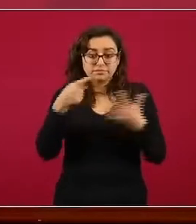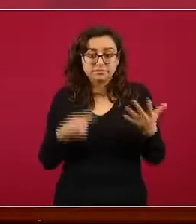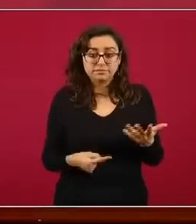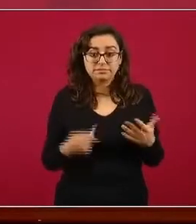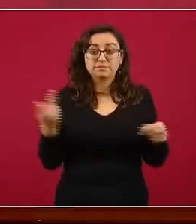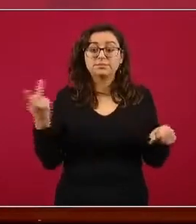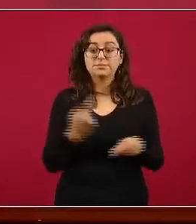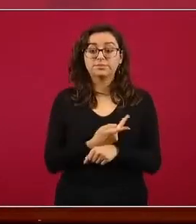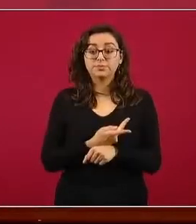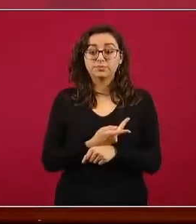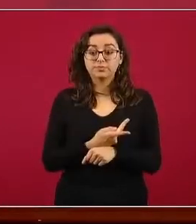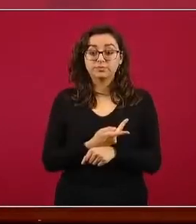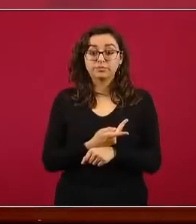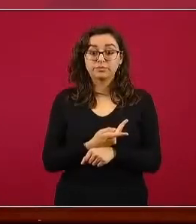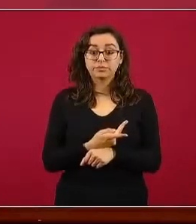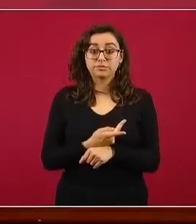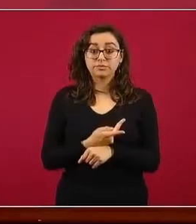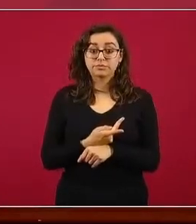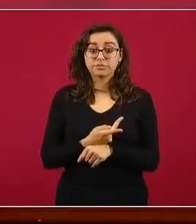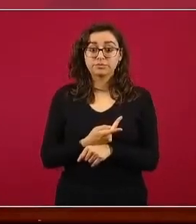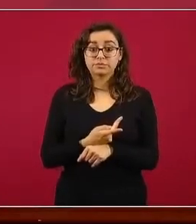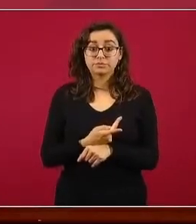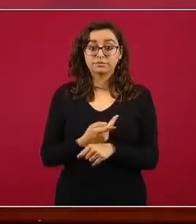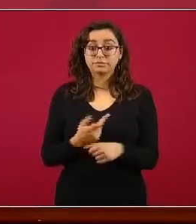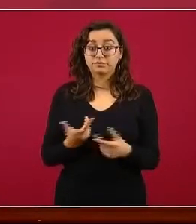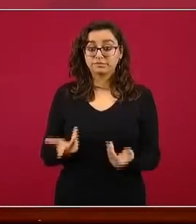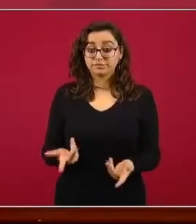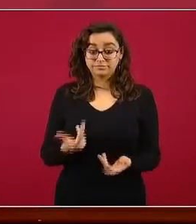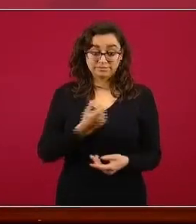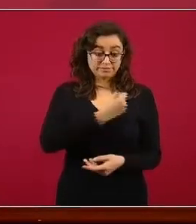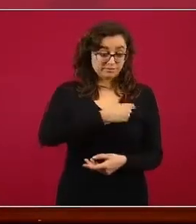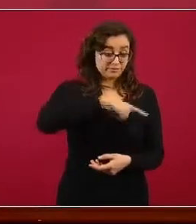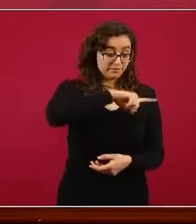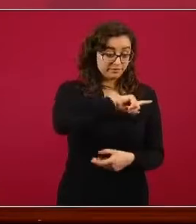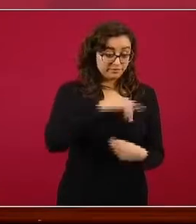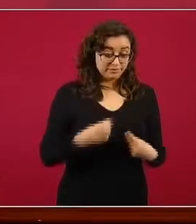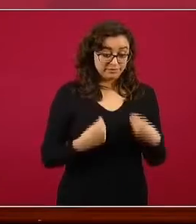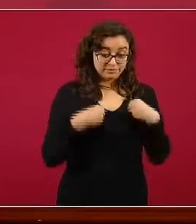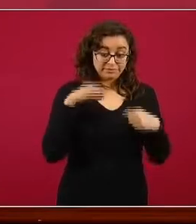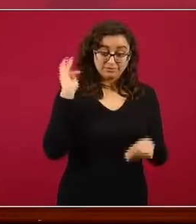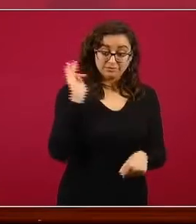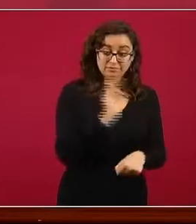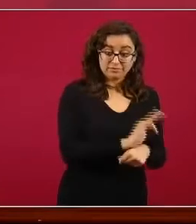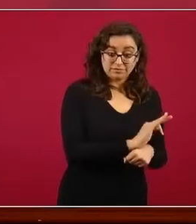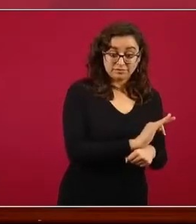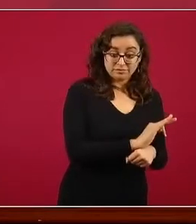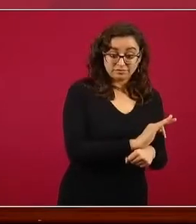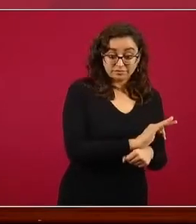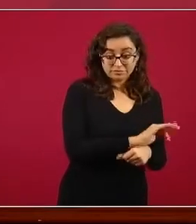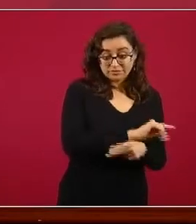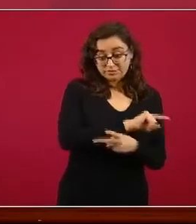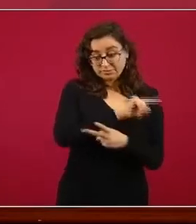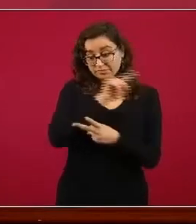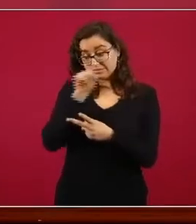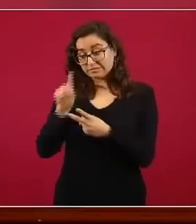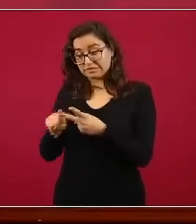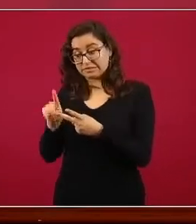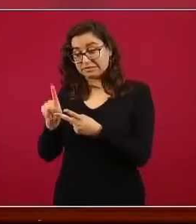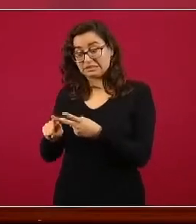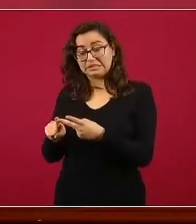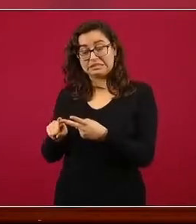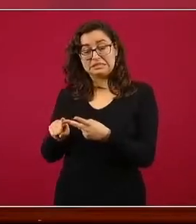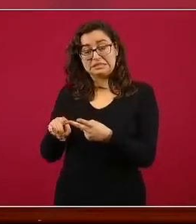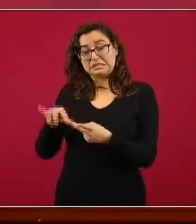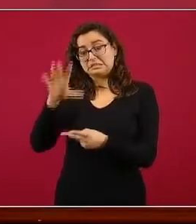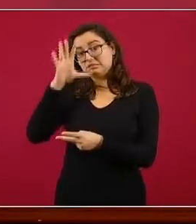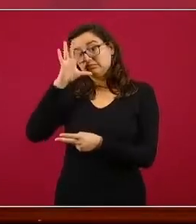las medidas de protección directa de la salud y la vida, se afecta otro bien público importantísimo, que